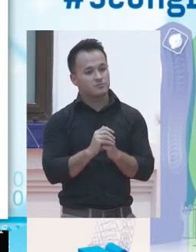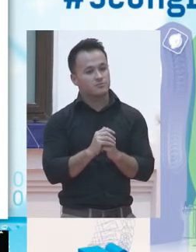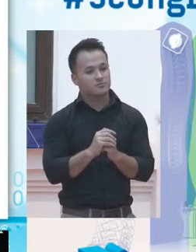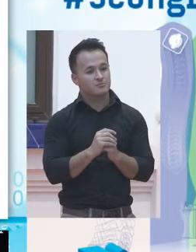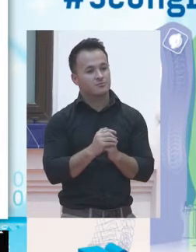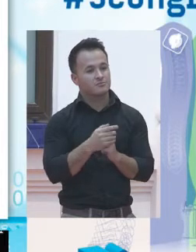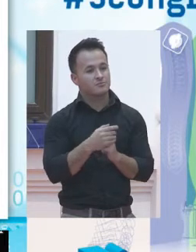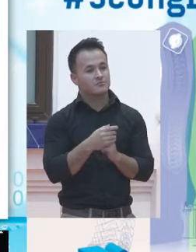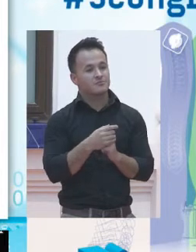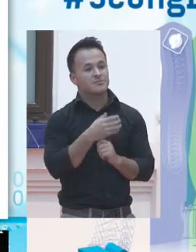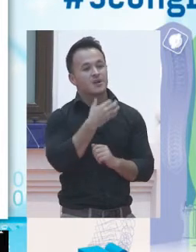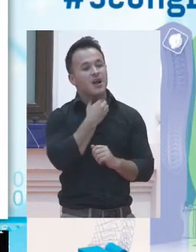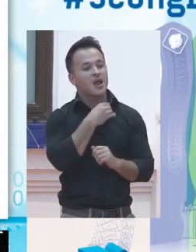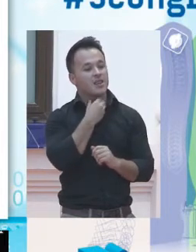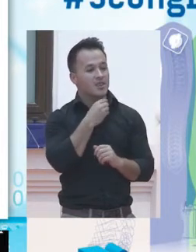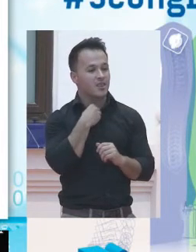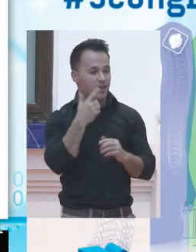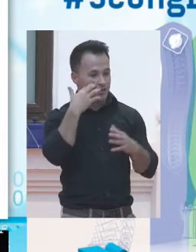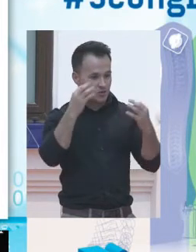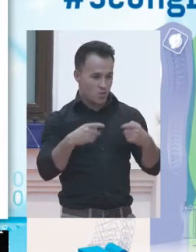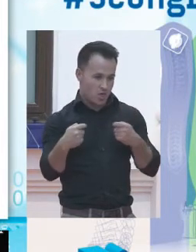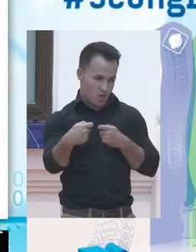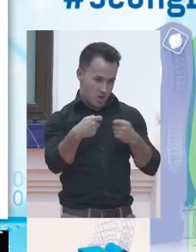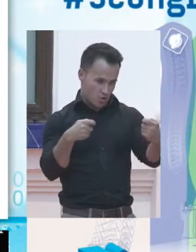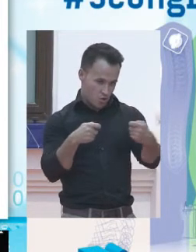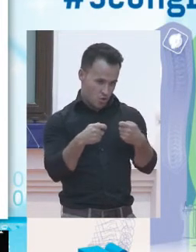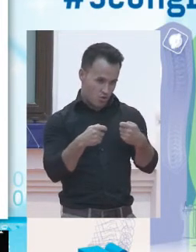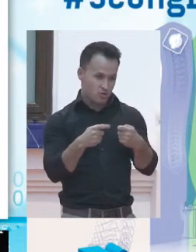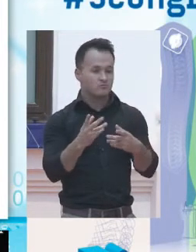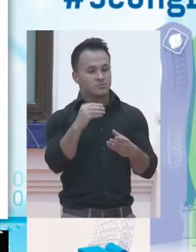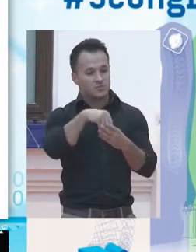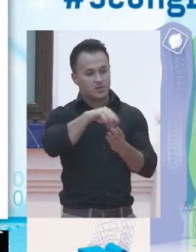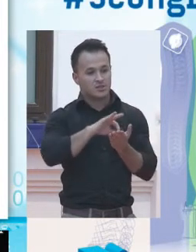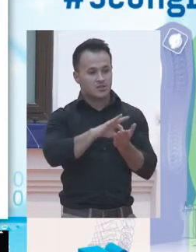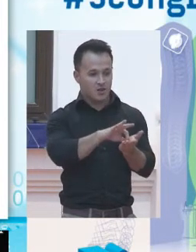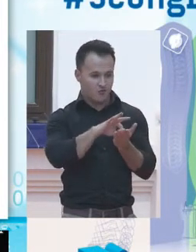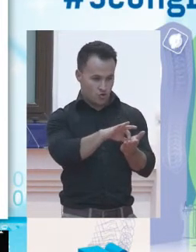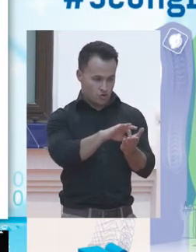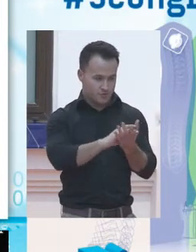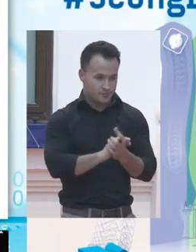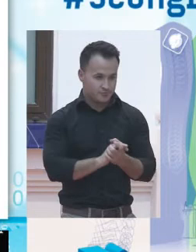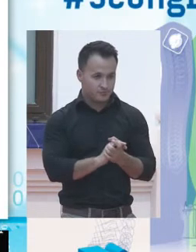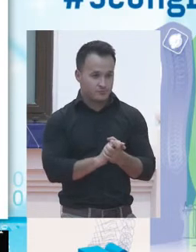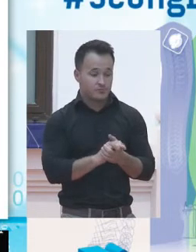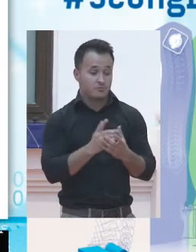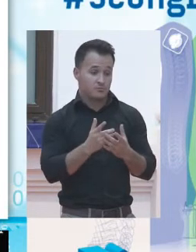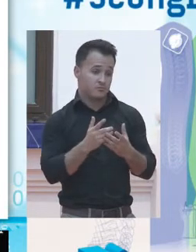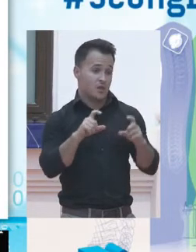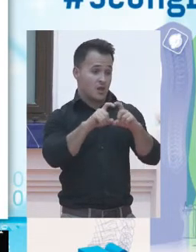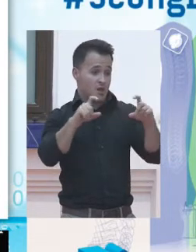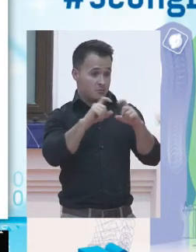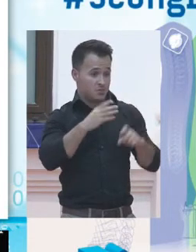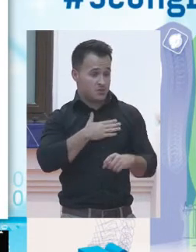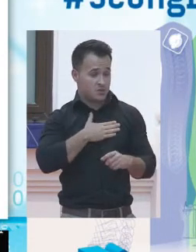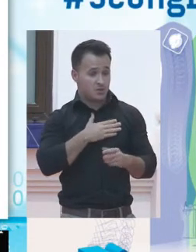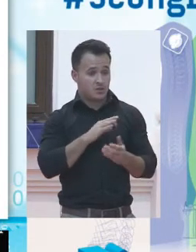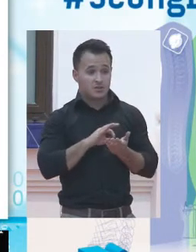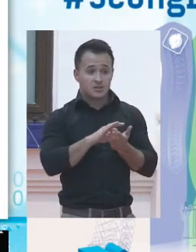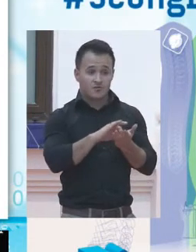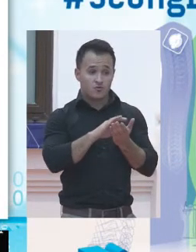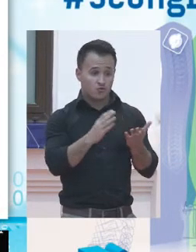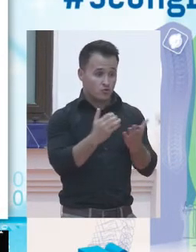nuestro sistema de producción lo tuviéramos en servidores redundantes. Dentro de nuestra empresa todos los servidores y todo